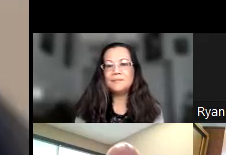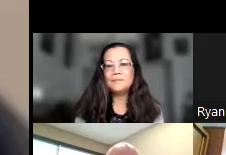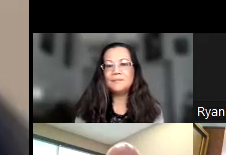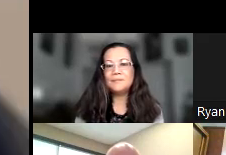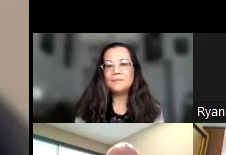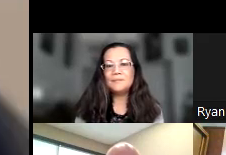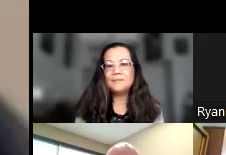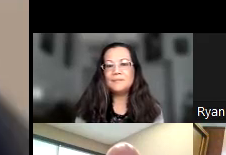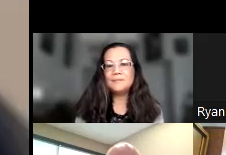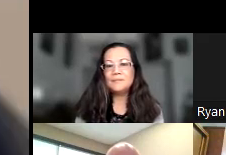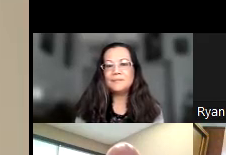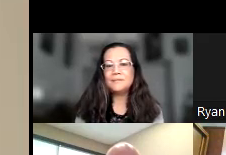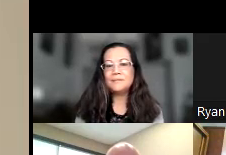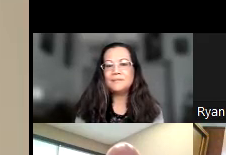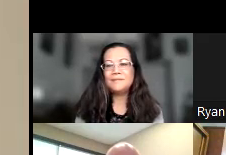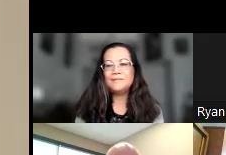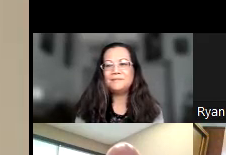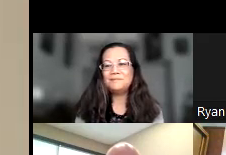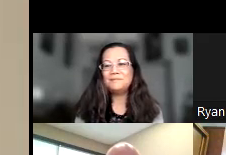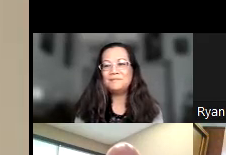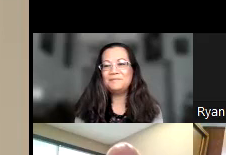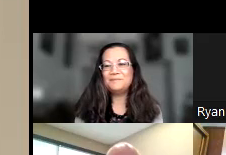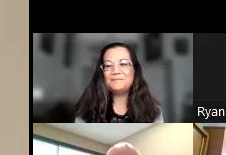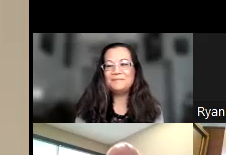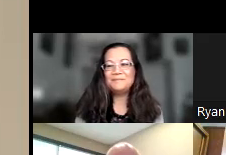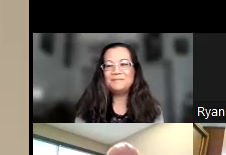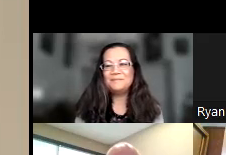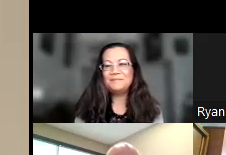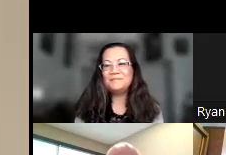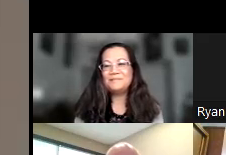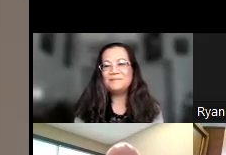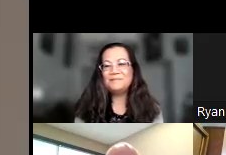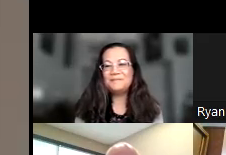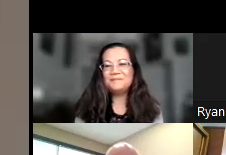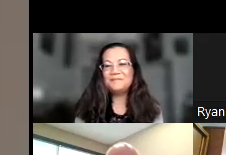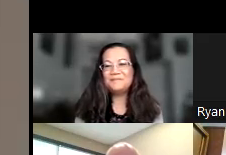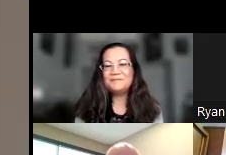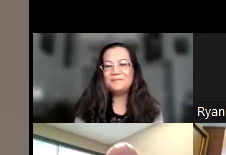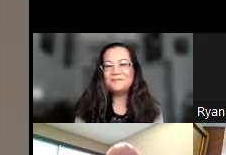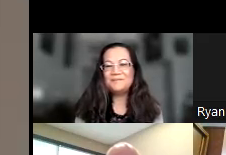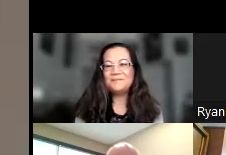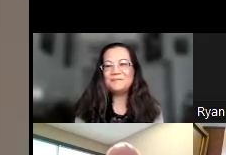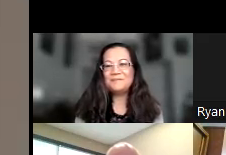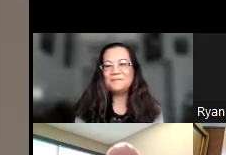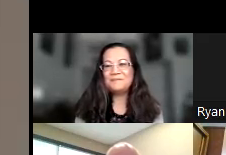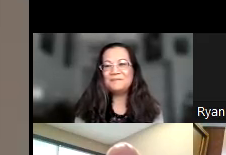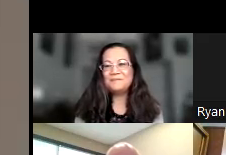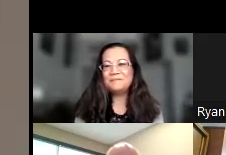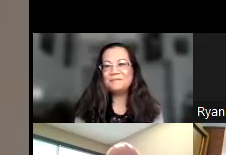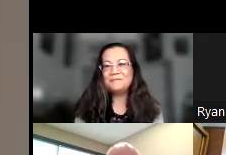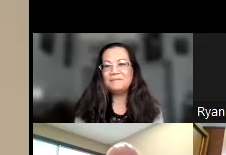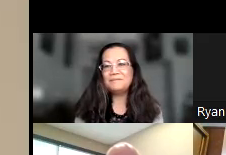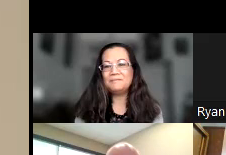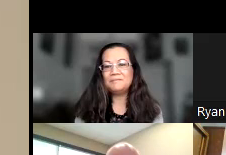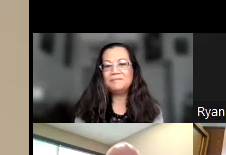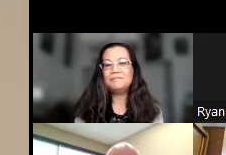le encanta los rompecabezas, los juegos y la mamá también. Entonces,